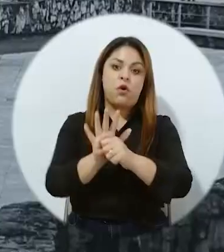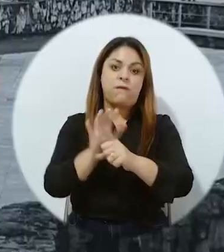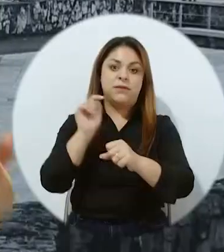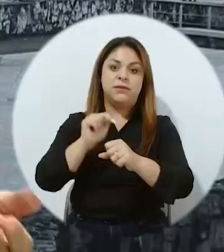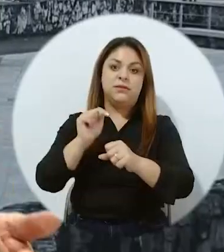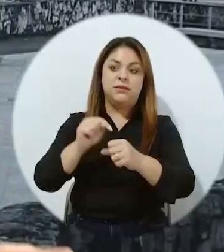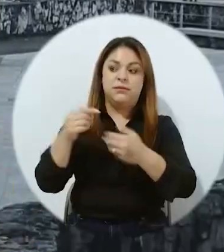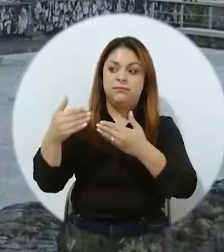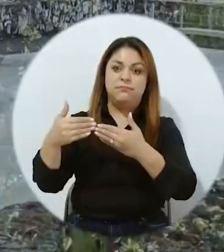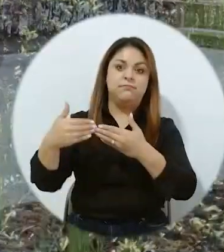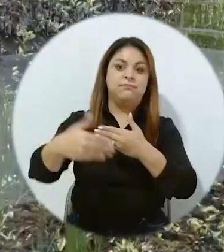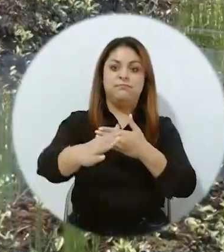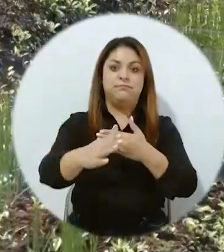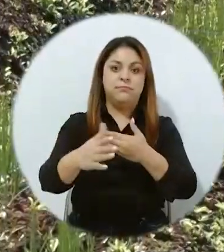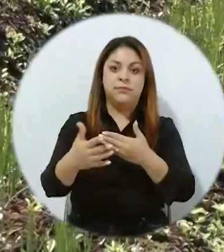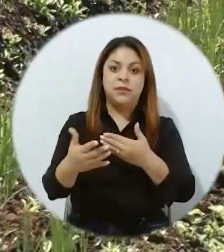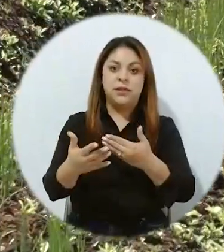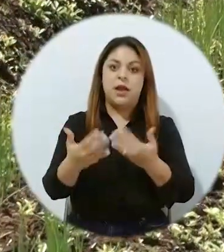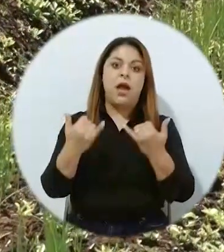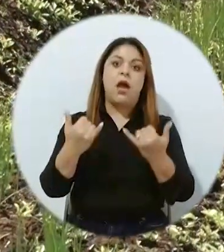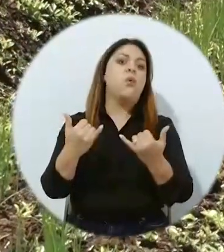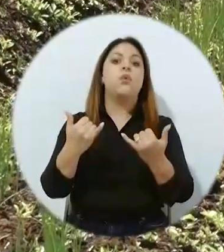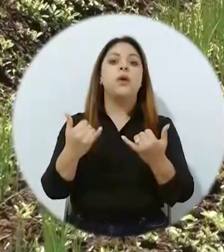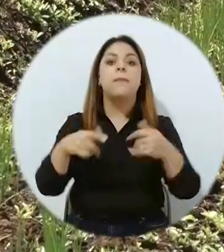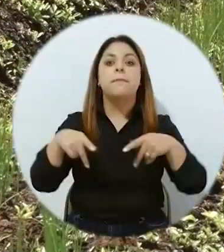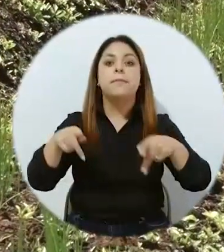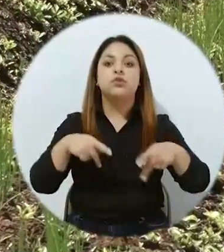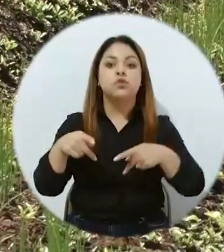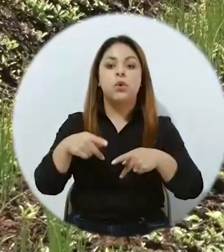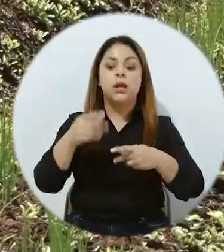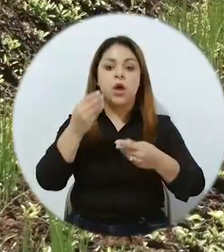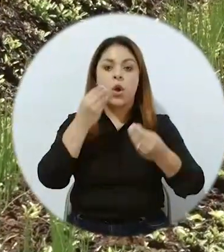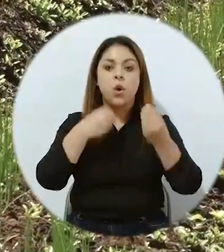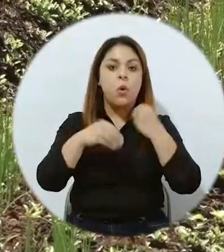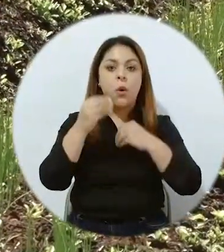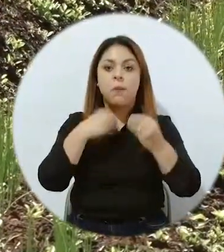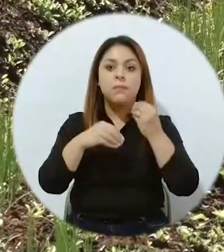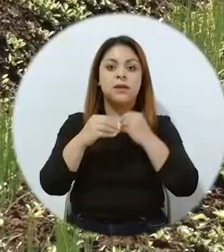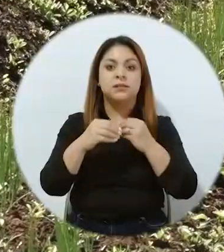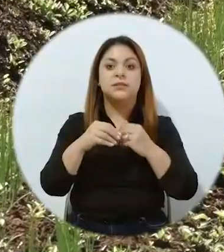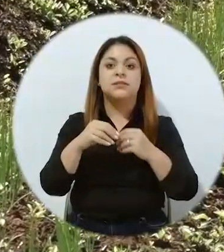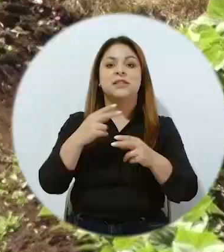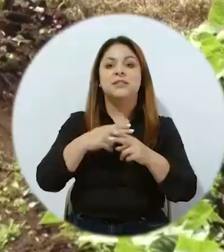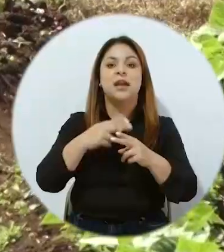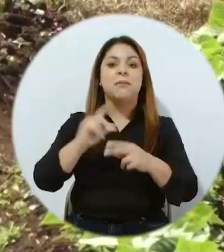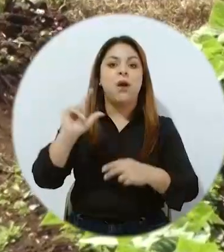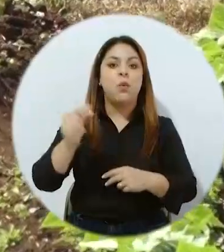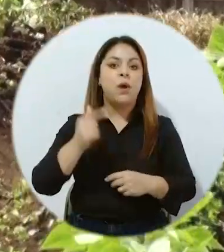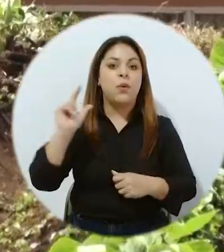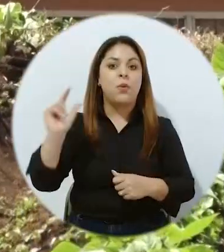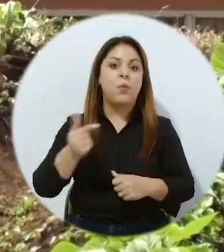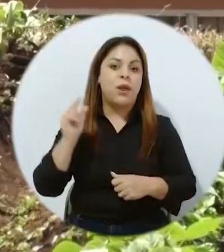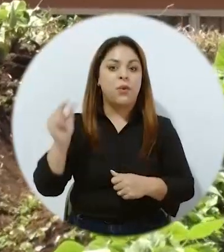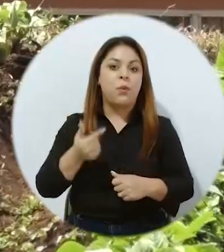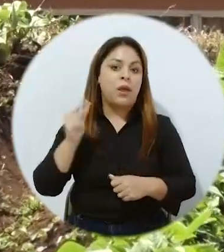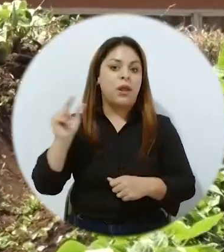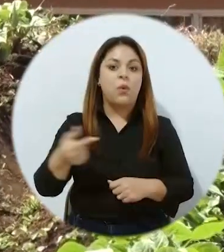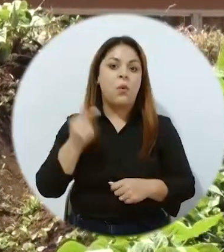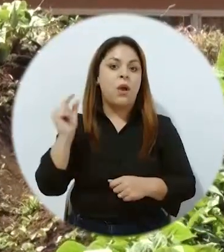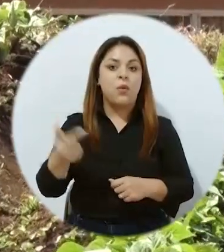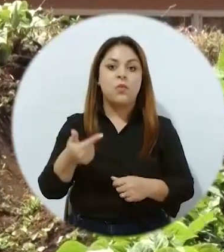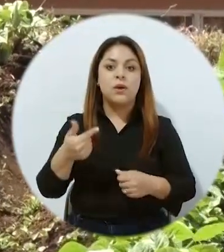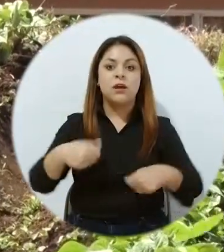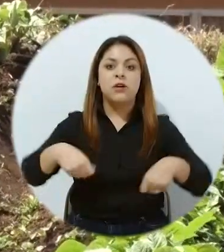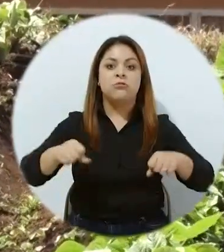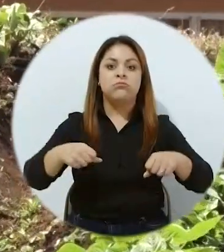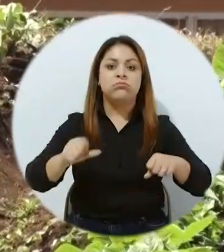la uberización de la alimentación, ¿verdad? Entonces las personas se alimentan de Uber, que uno lo ve todo el tiempo para arriba y para abajo, los camioncitos de